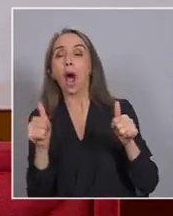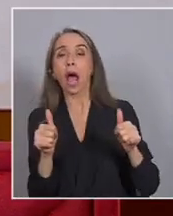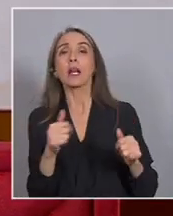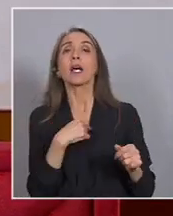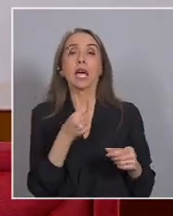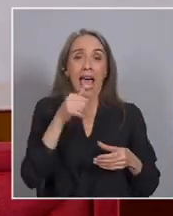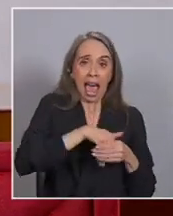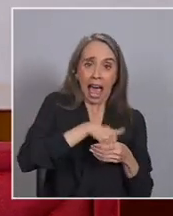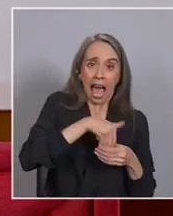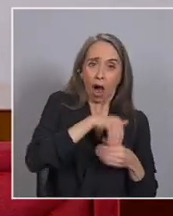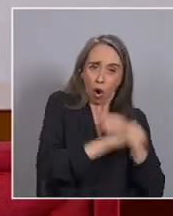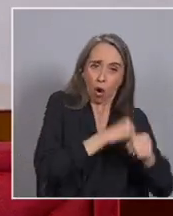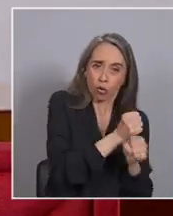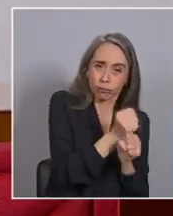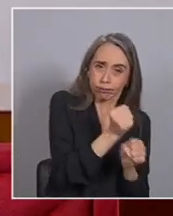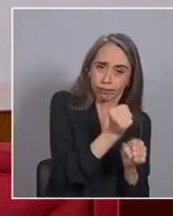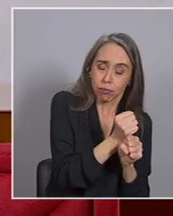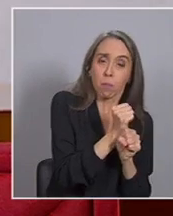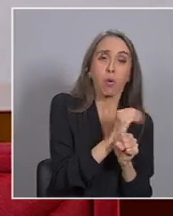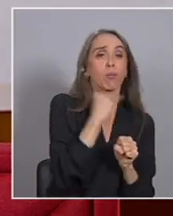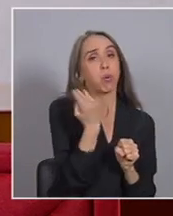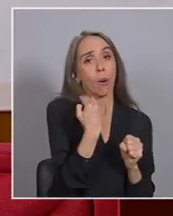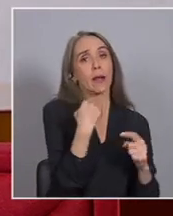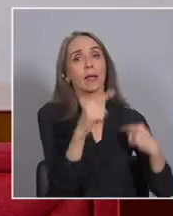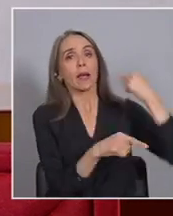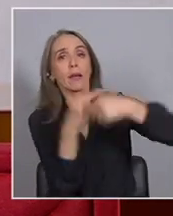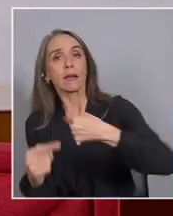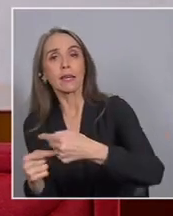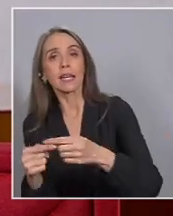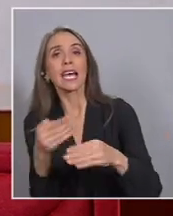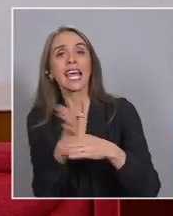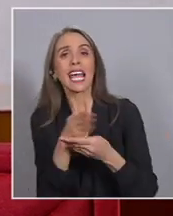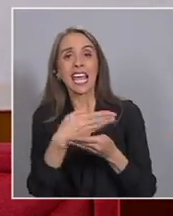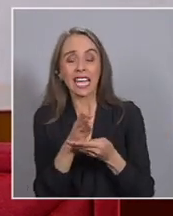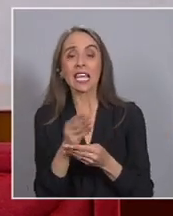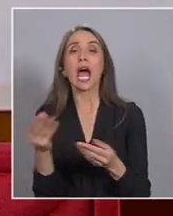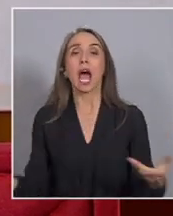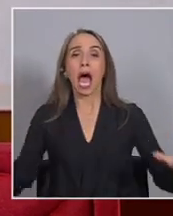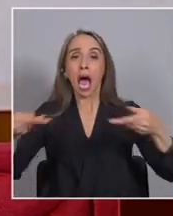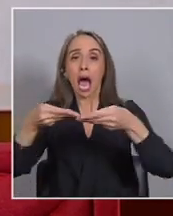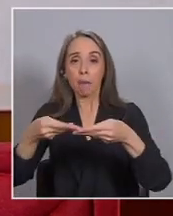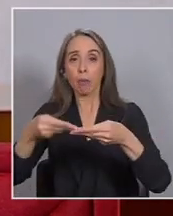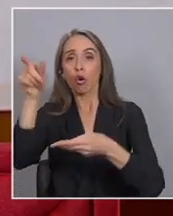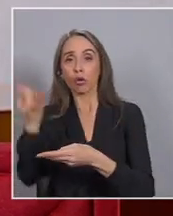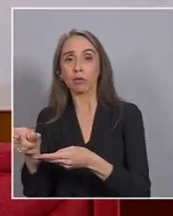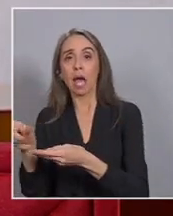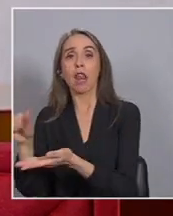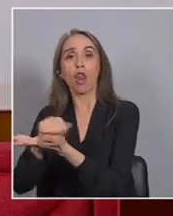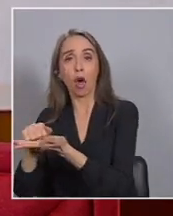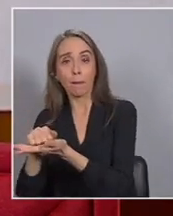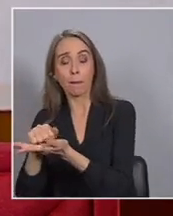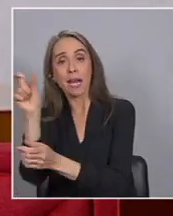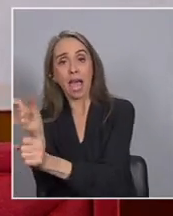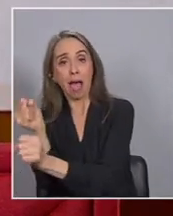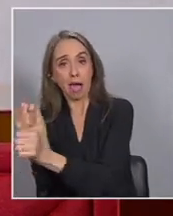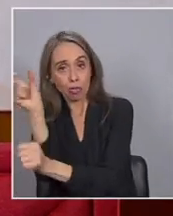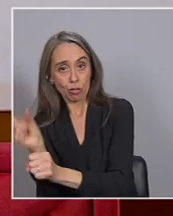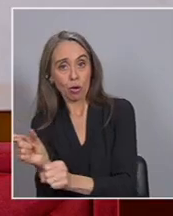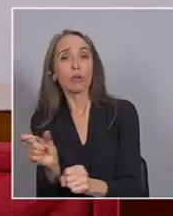heredabilidad de los ahorros y al que contribuyen empleados, trabajadores y el Estado, quien a su